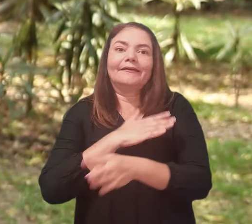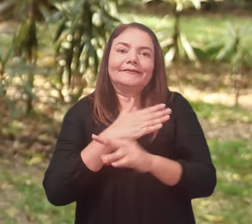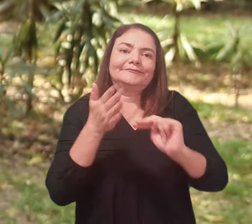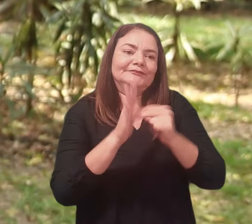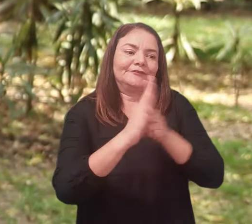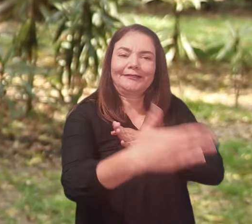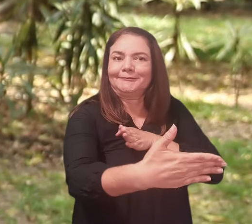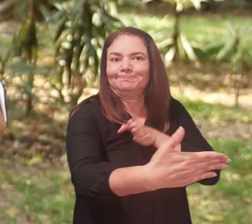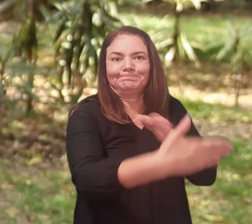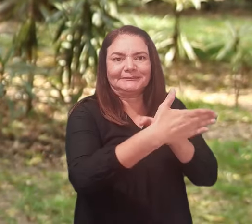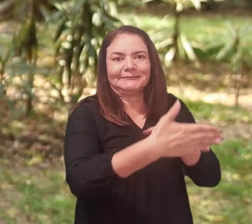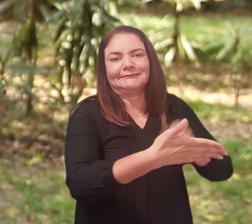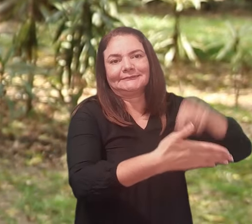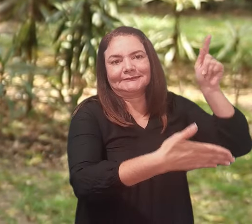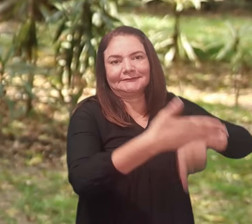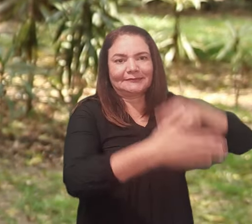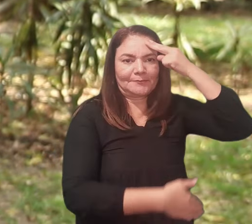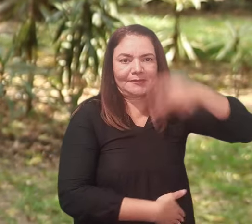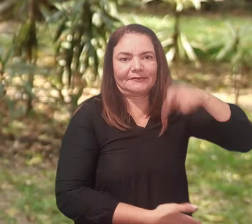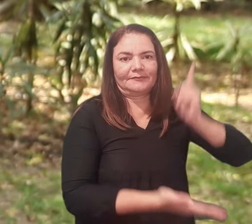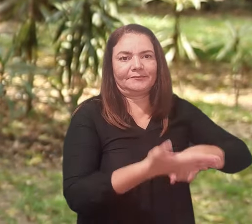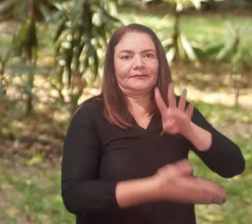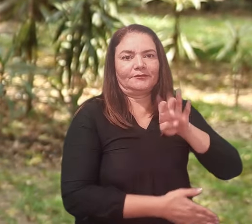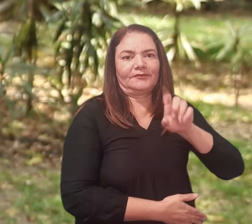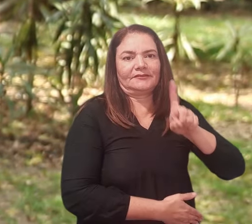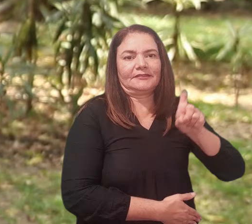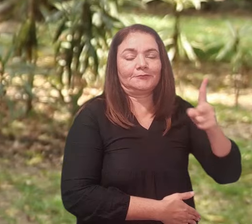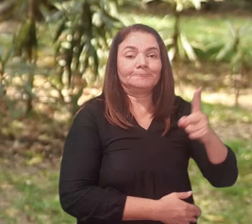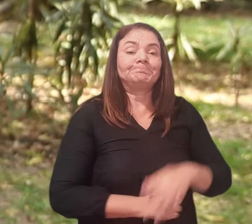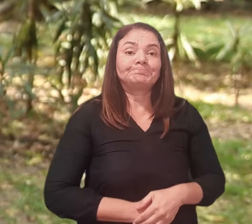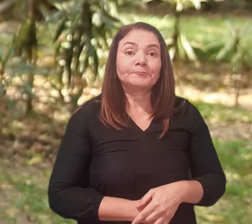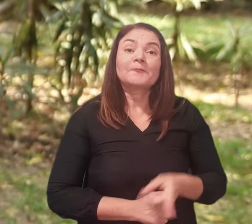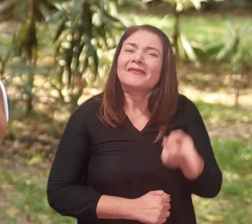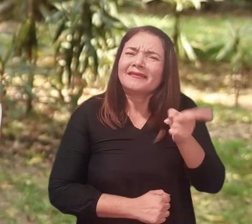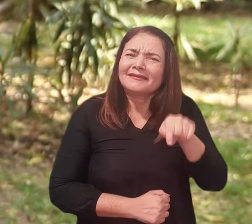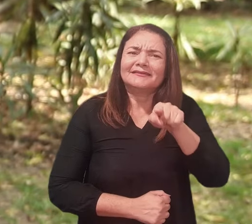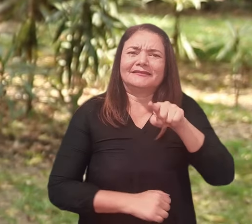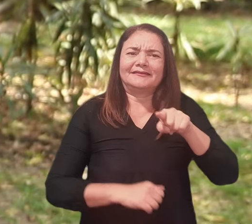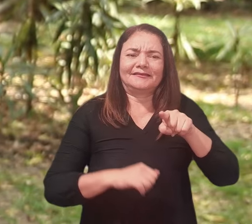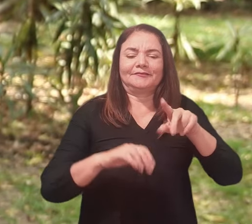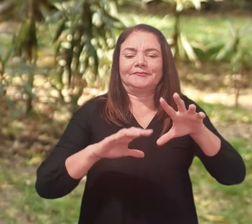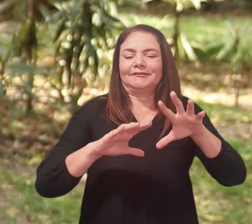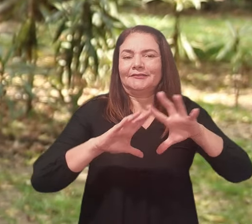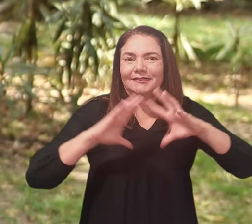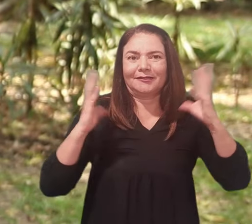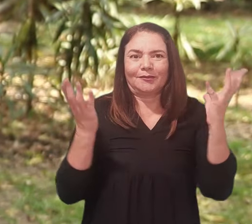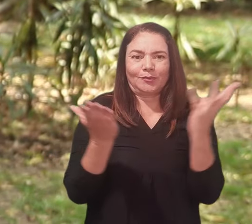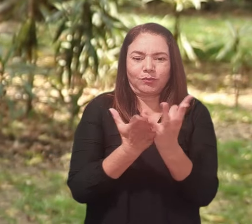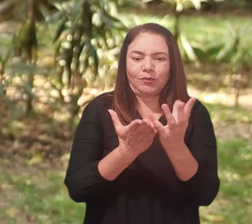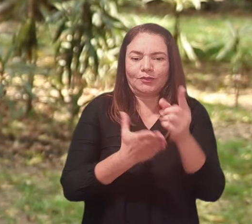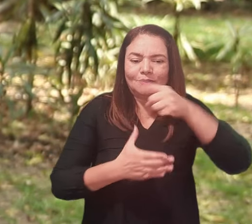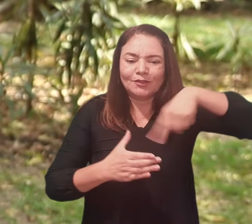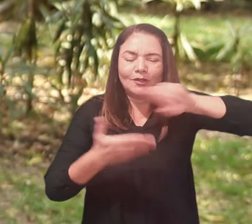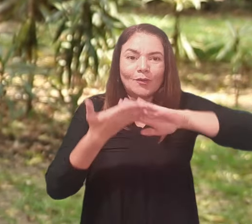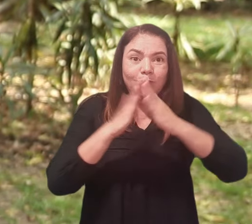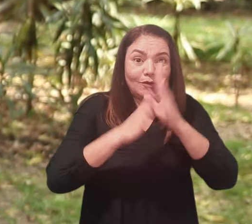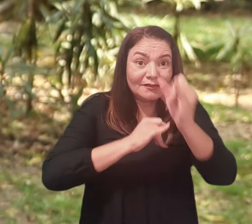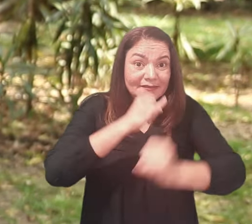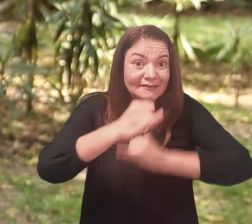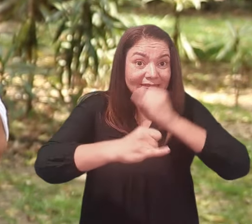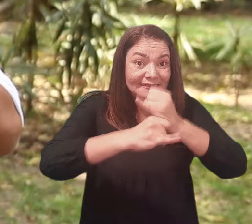de 1961 además también es una contravención al principio básico de la comunidad internacional la